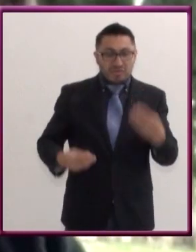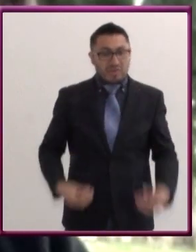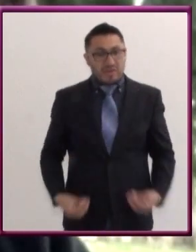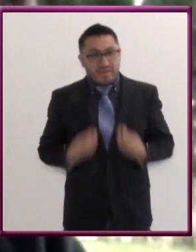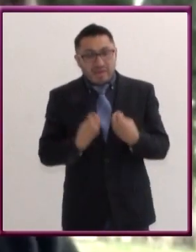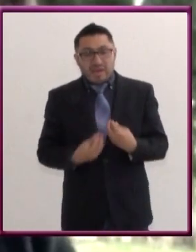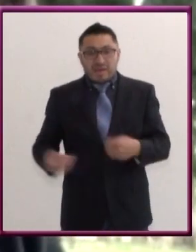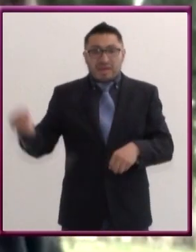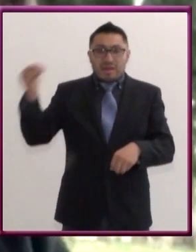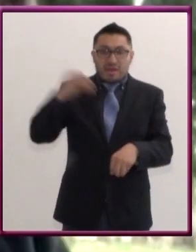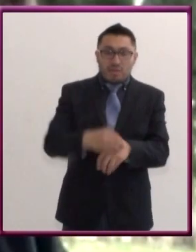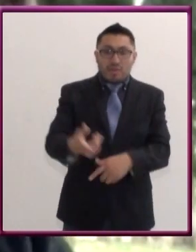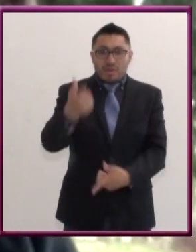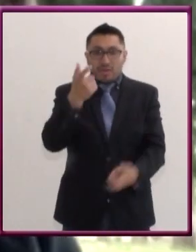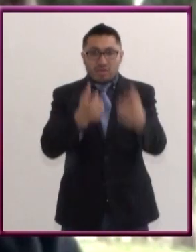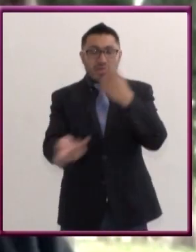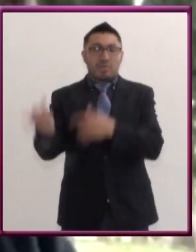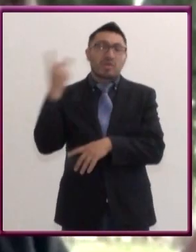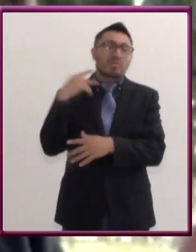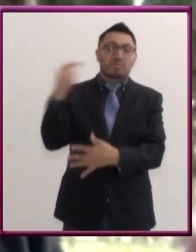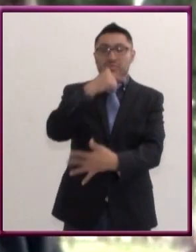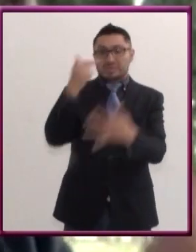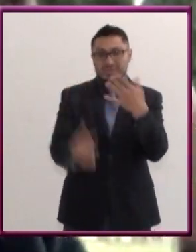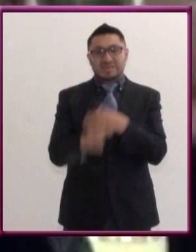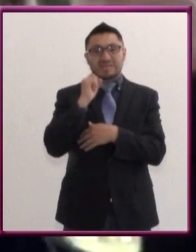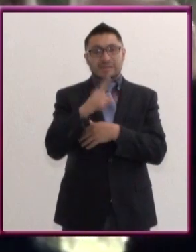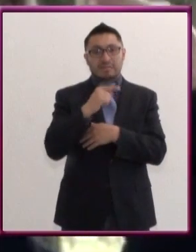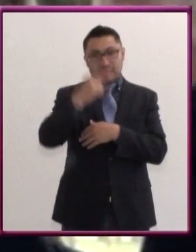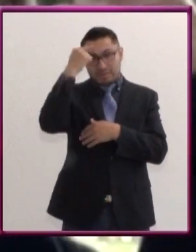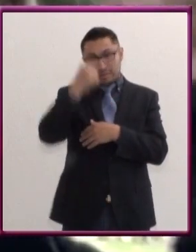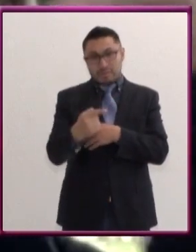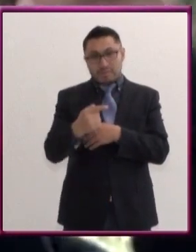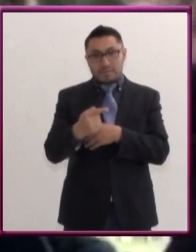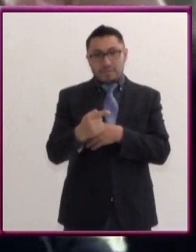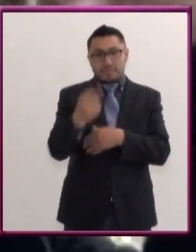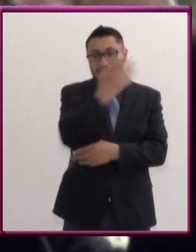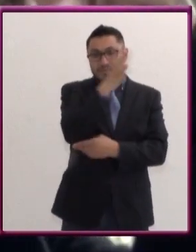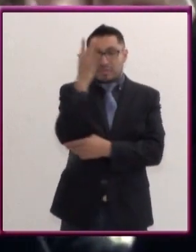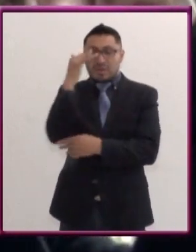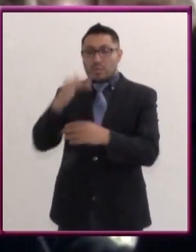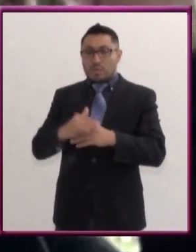comportamiento económico, político, en fin, incluso pues para que